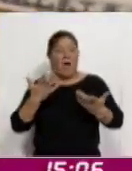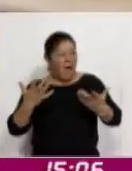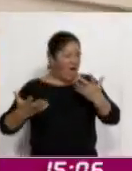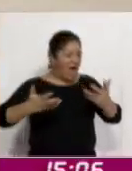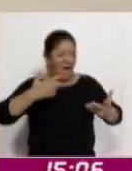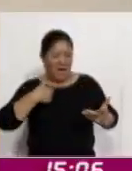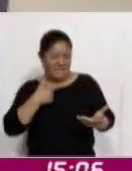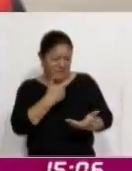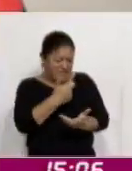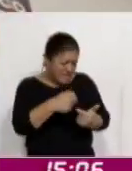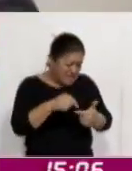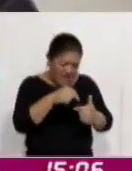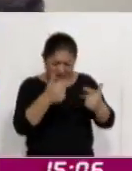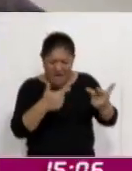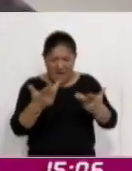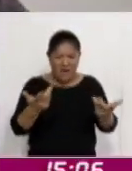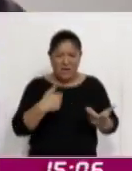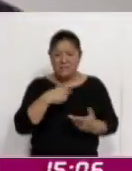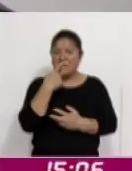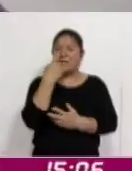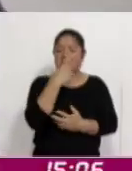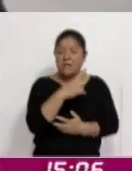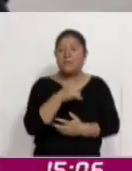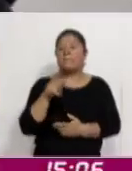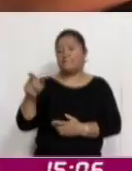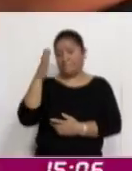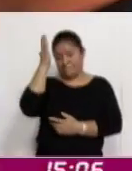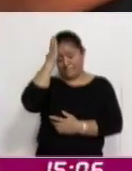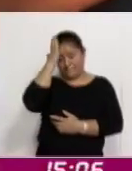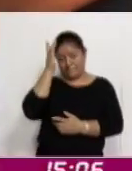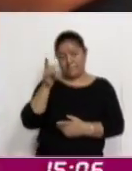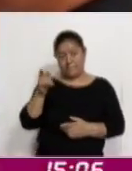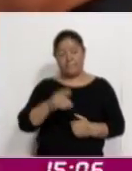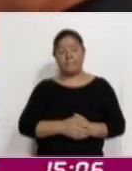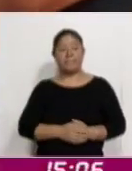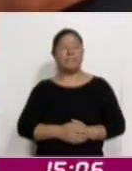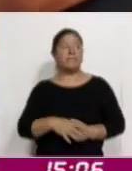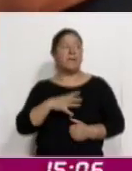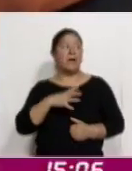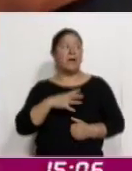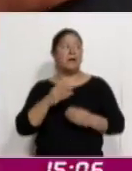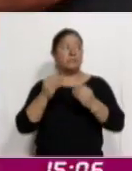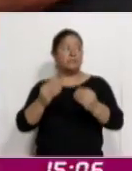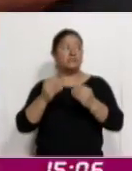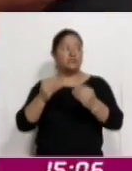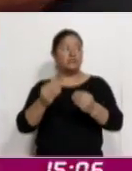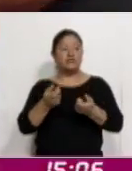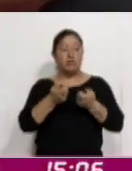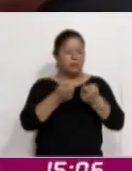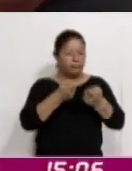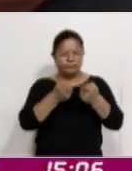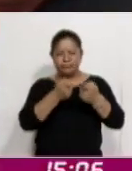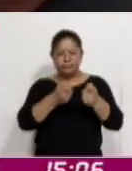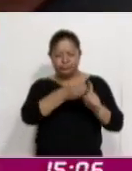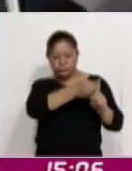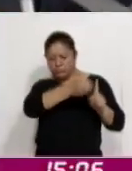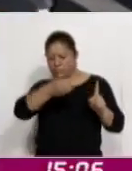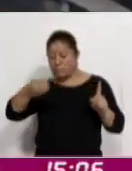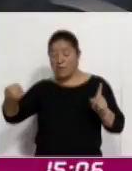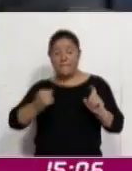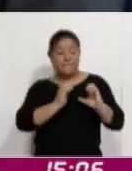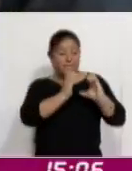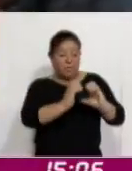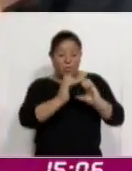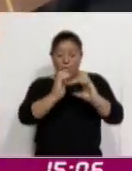Precisamente las autoridades van a aplicar toda una actividad, un operativo relacionada con el